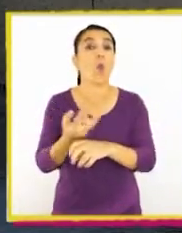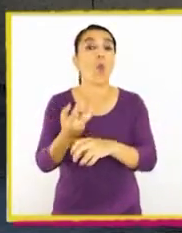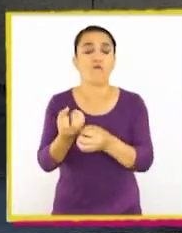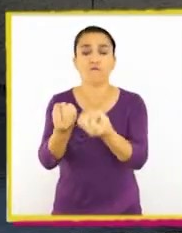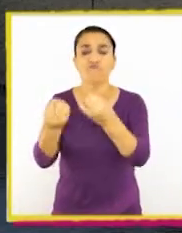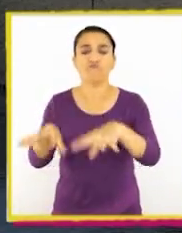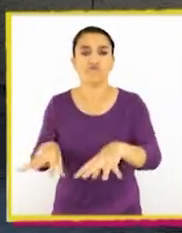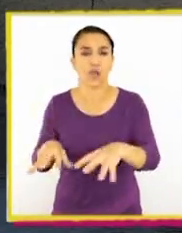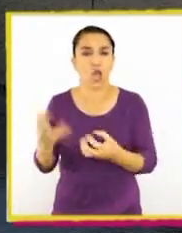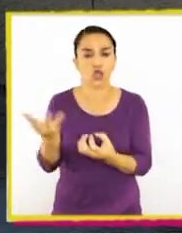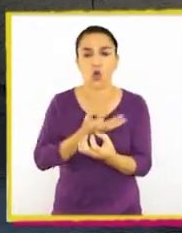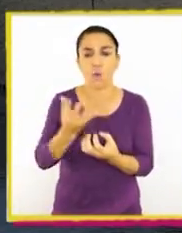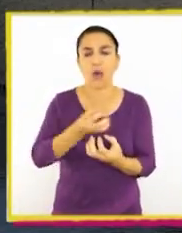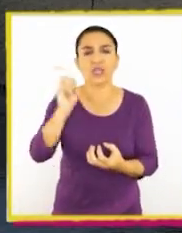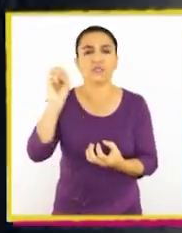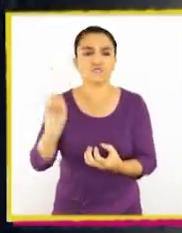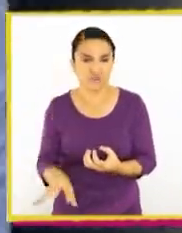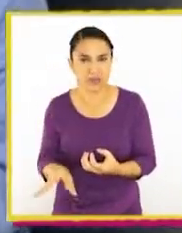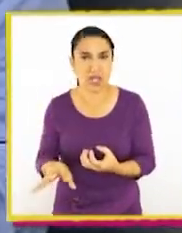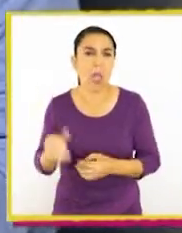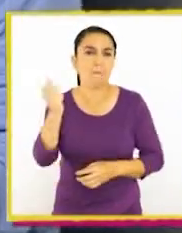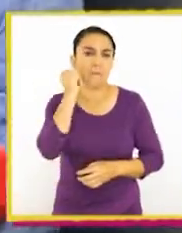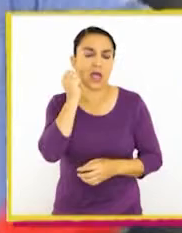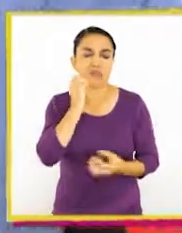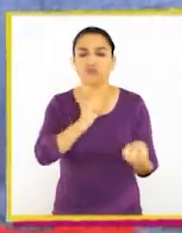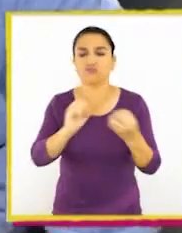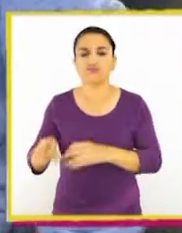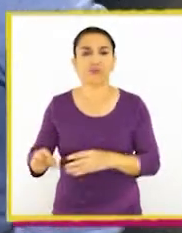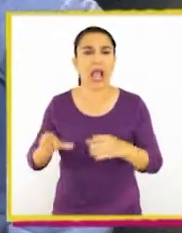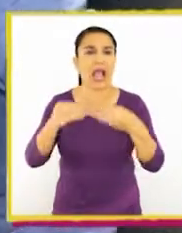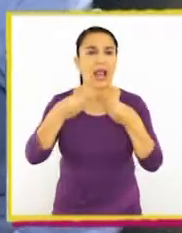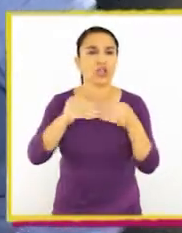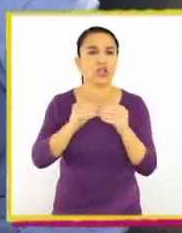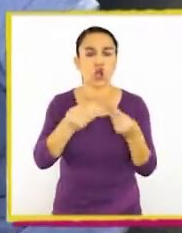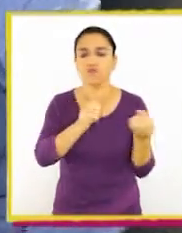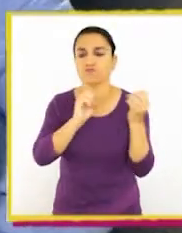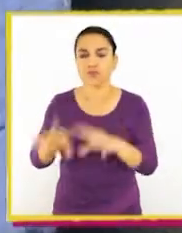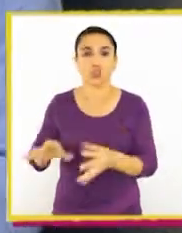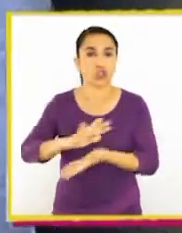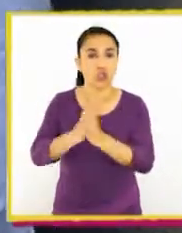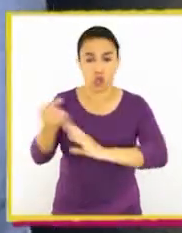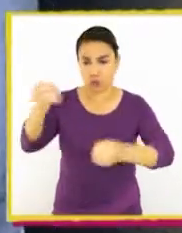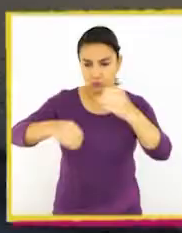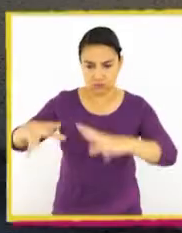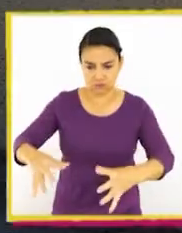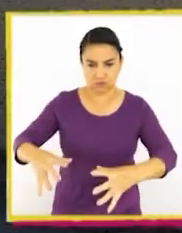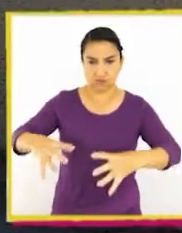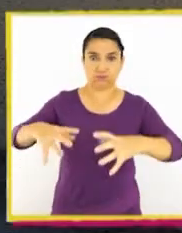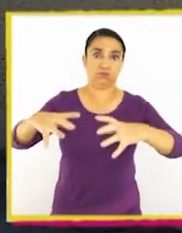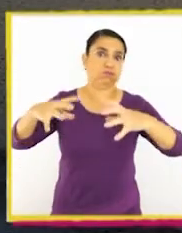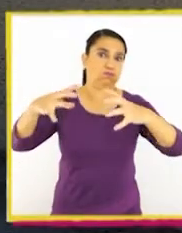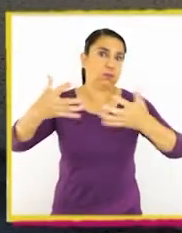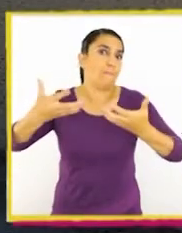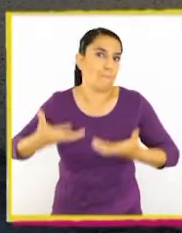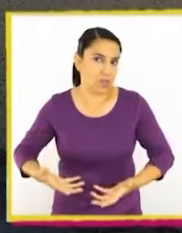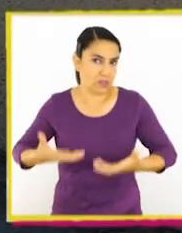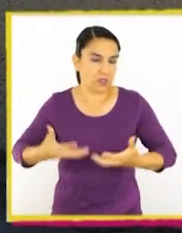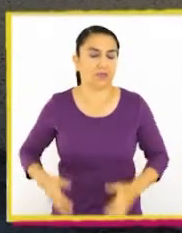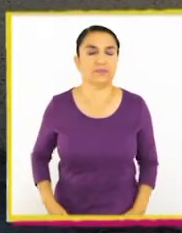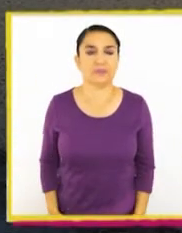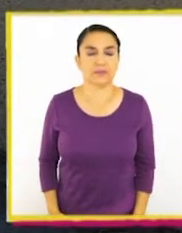huevo, tomate, paquetes de plástico, cartón. Y todo eso junto hace mucho